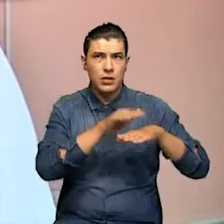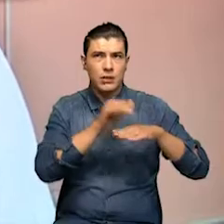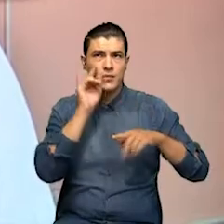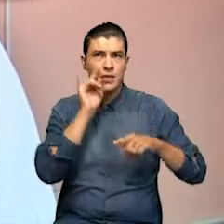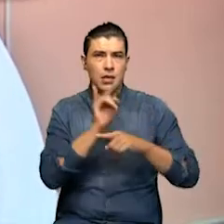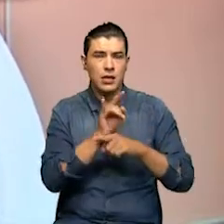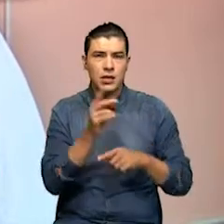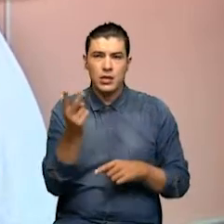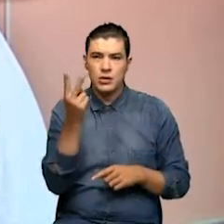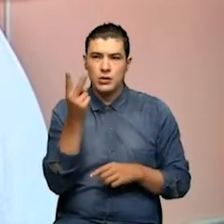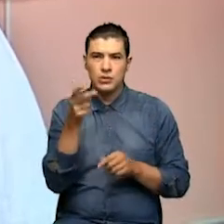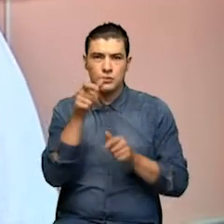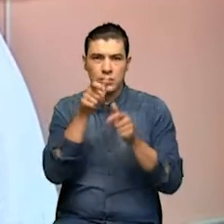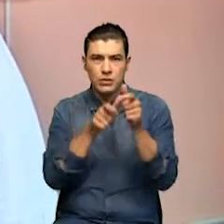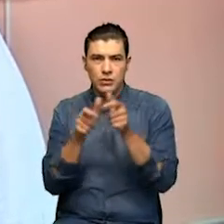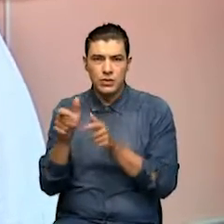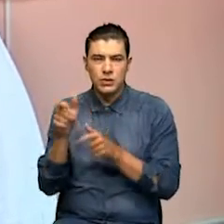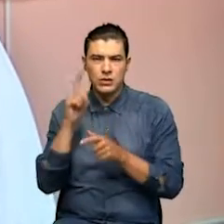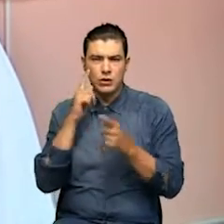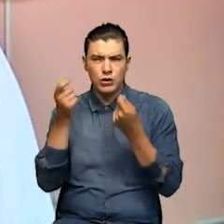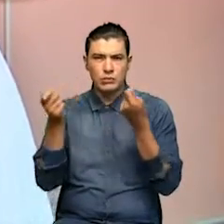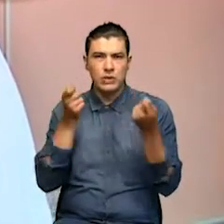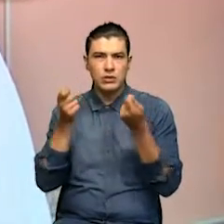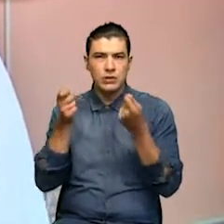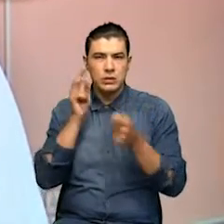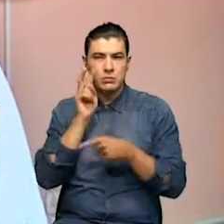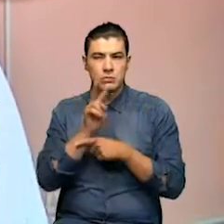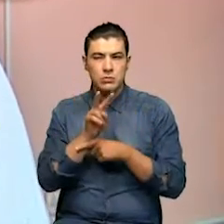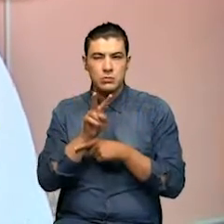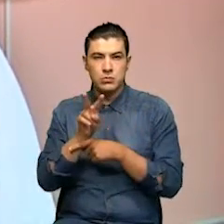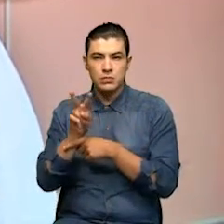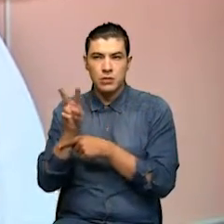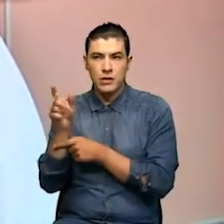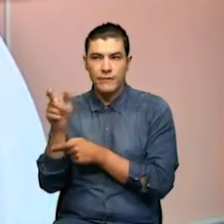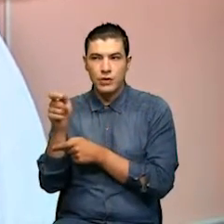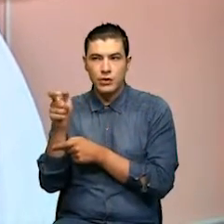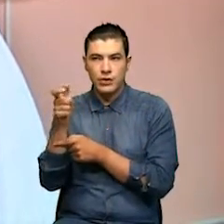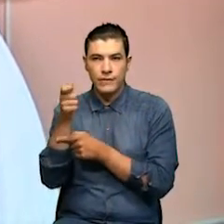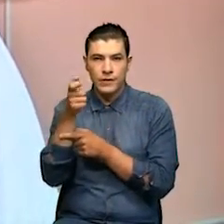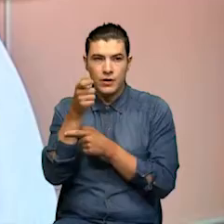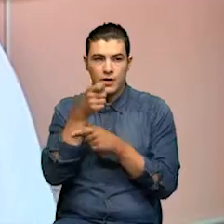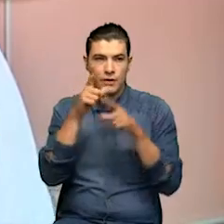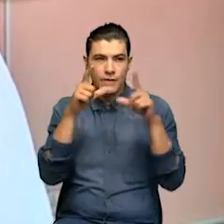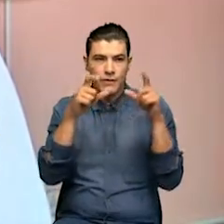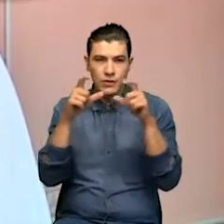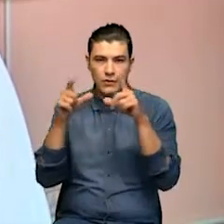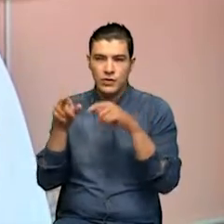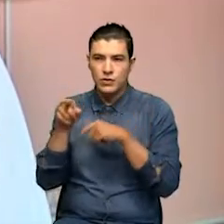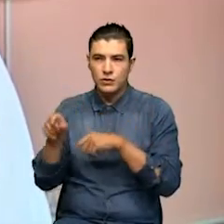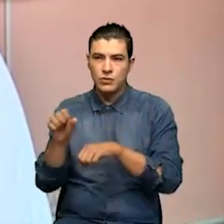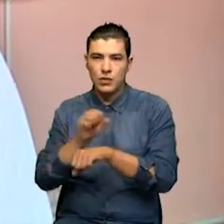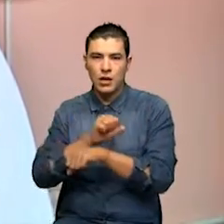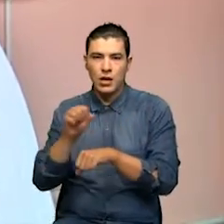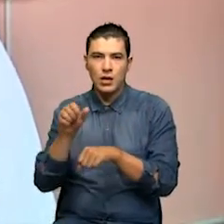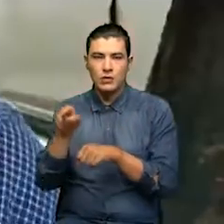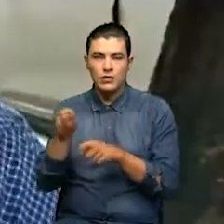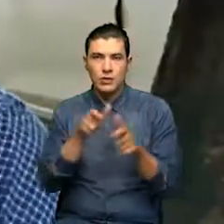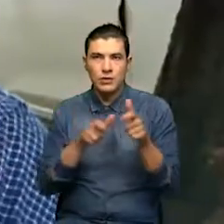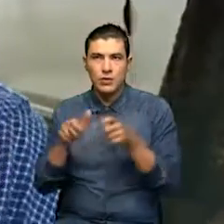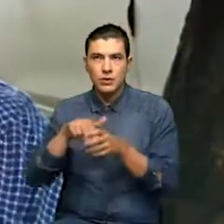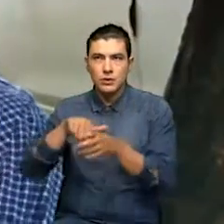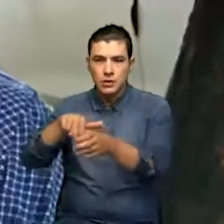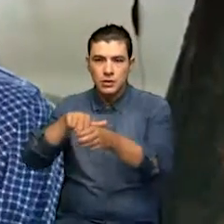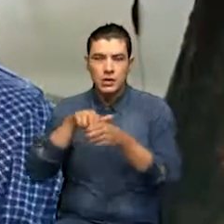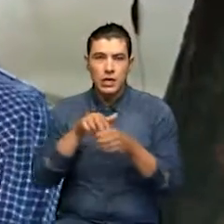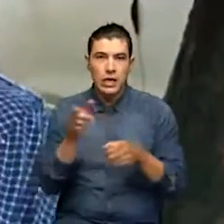seguridad de que hay dos personas sospechosas que toman fotografías a los vehículos donde se movilizan y